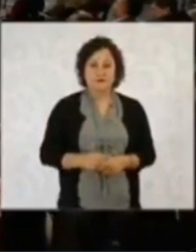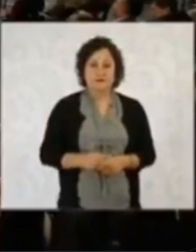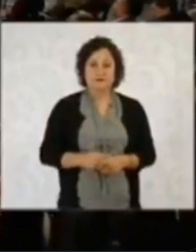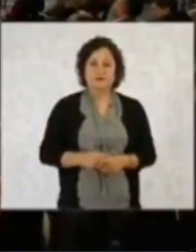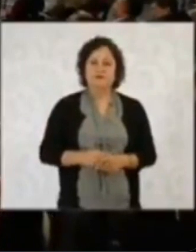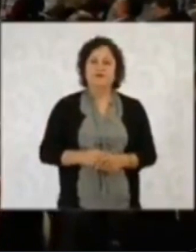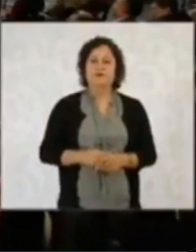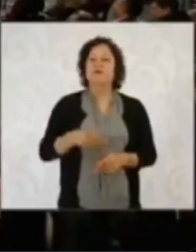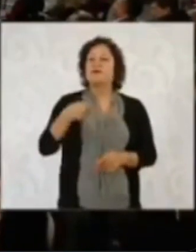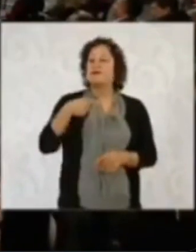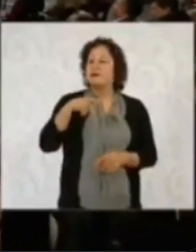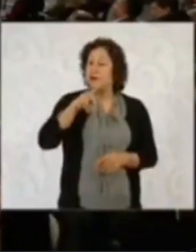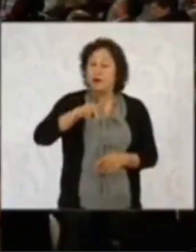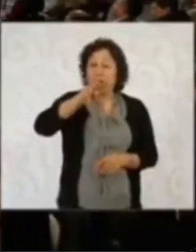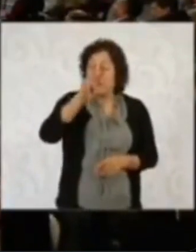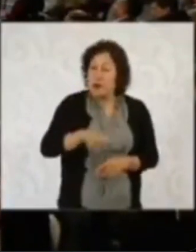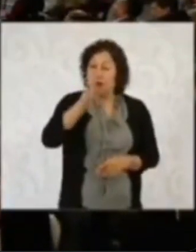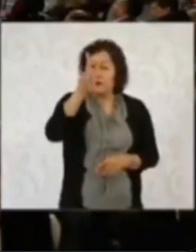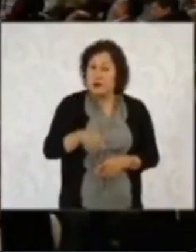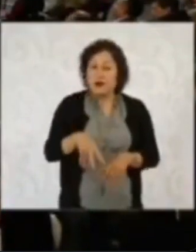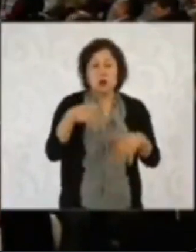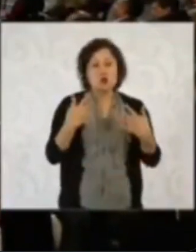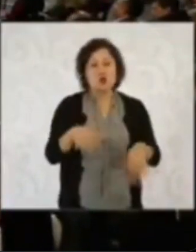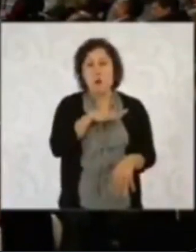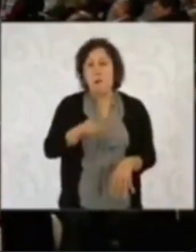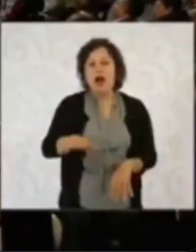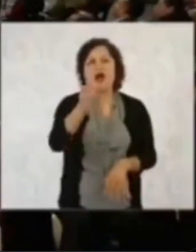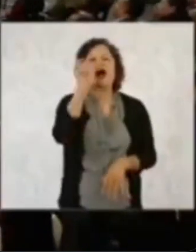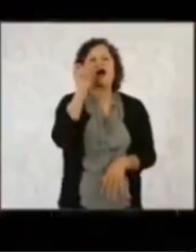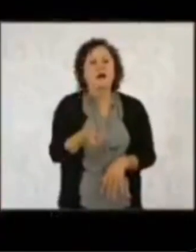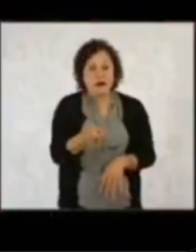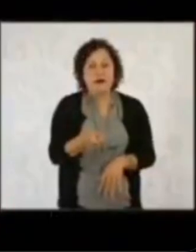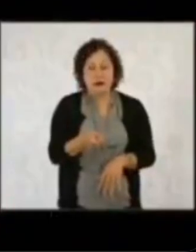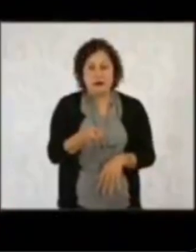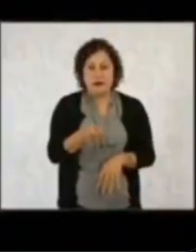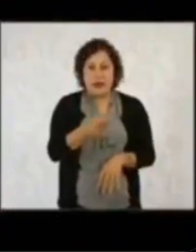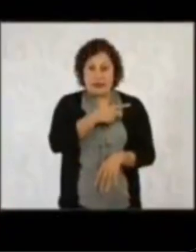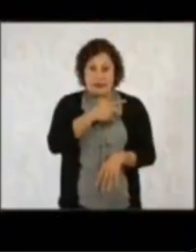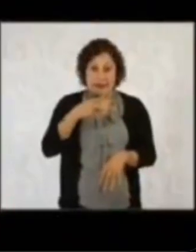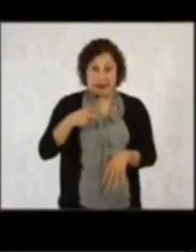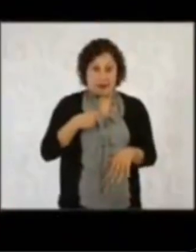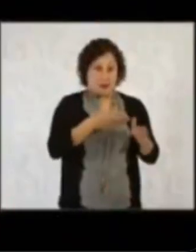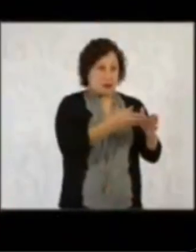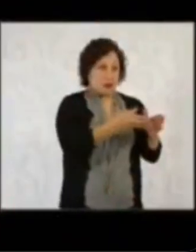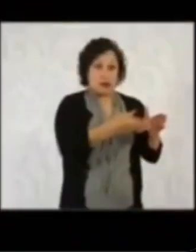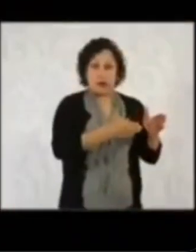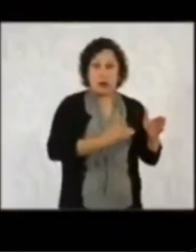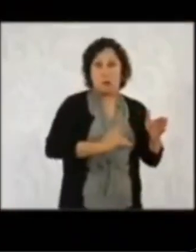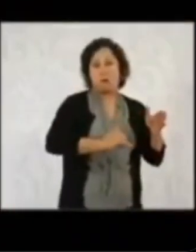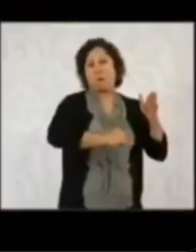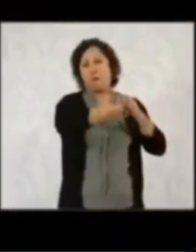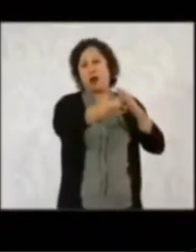Pero lo más impresionante es que, además de que subió más del doble la deuda, o el doble,